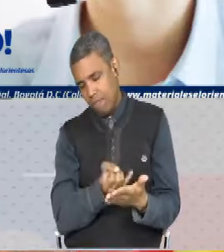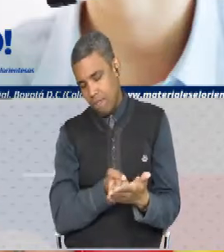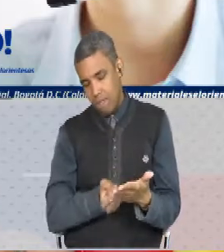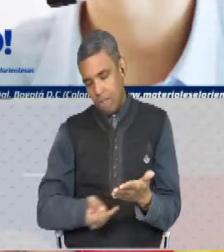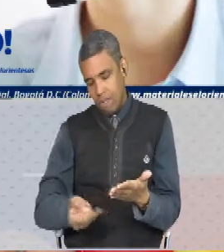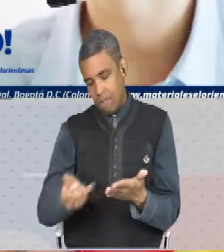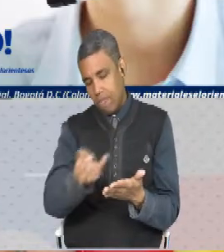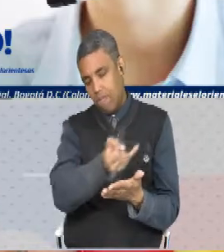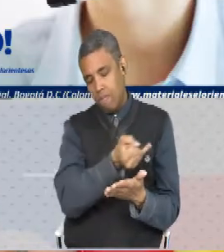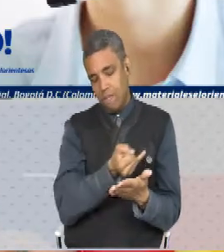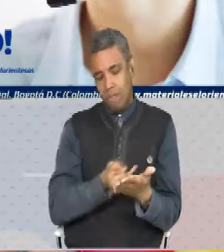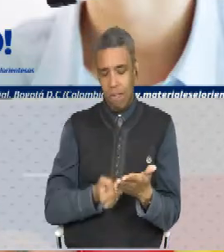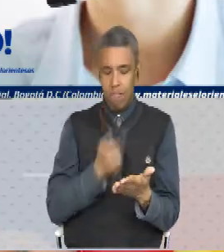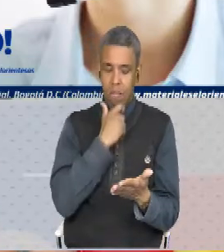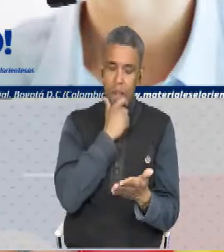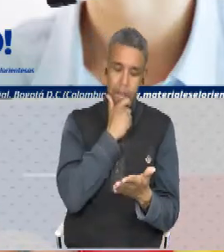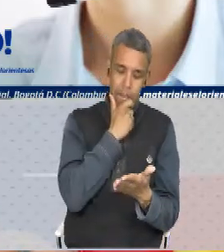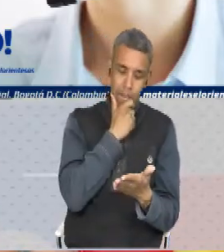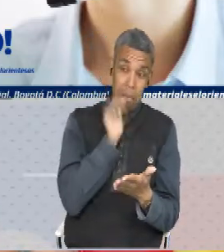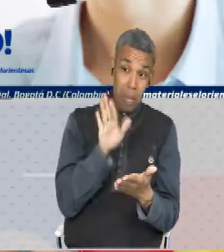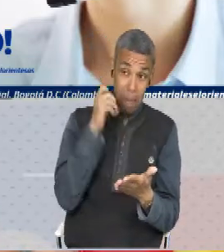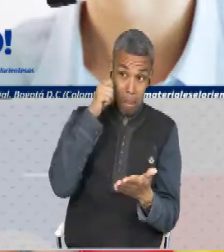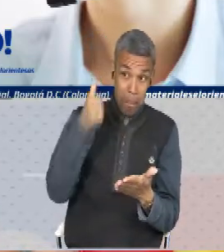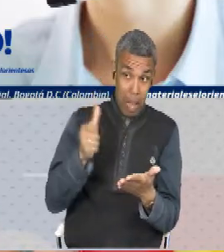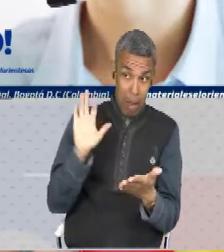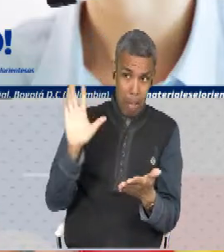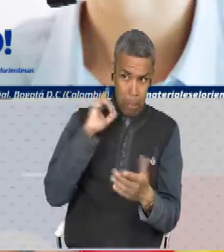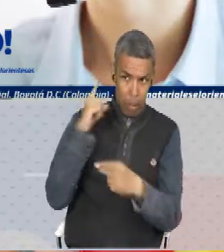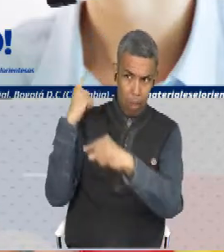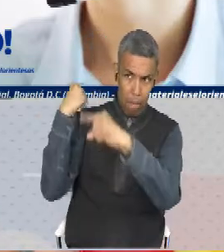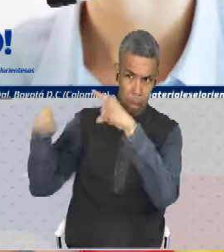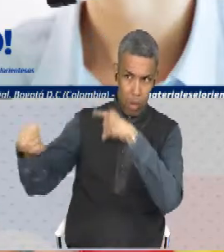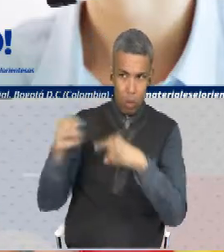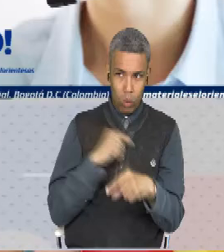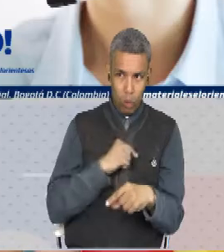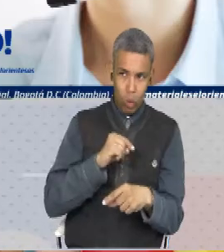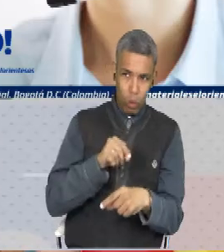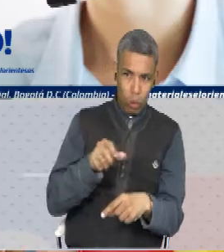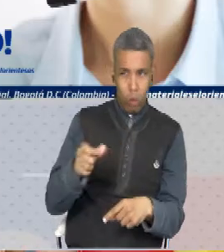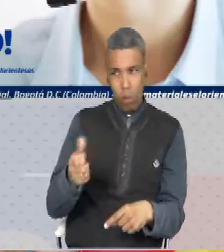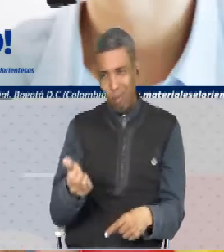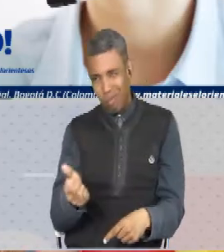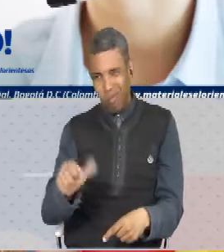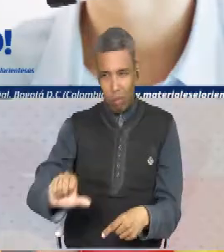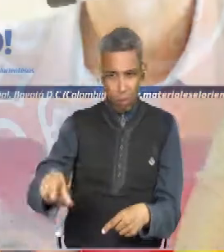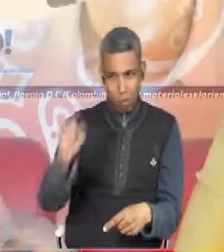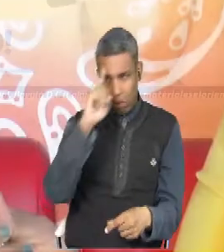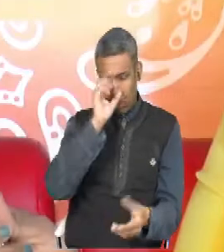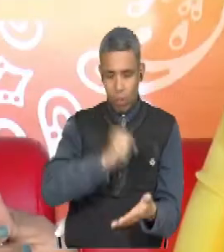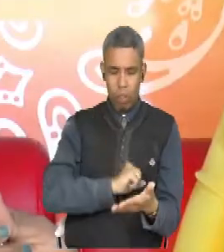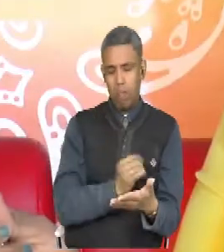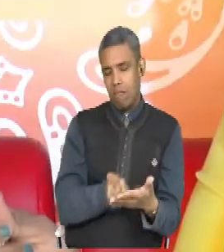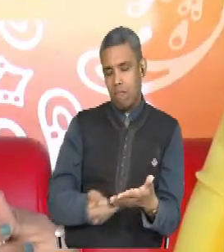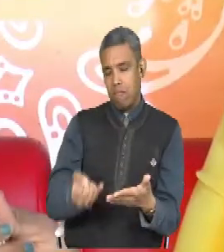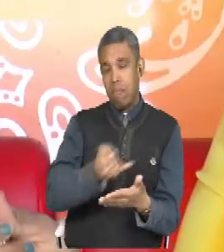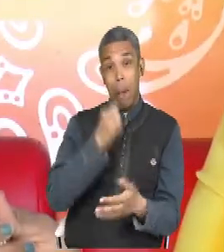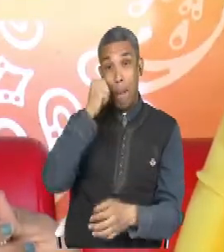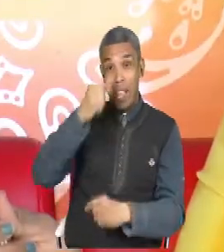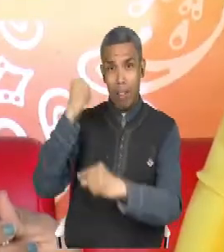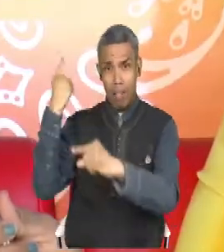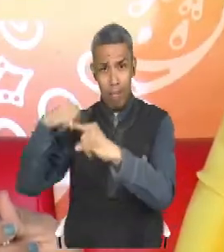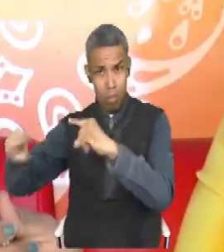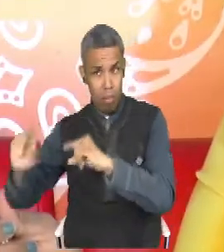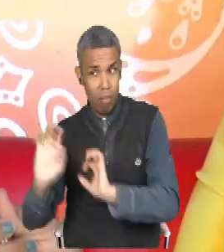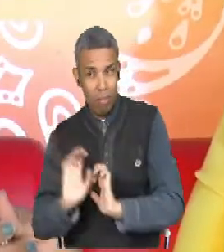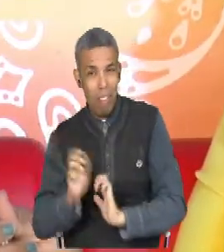Flores, publicista, trabaja un día anticipado con el objetivo de que el cliente primero me apruebe todas las piezas que van a salir al aire, y con eso el cliente va a tener la